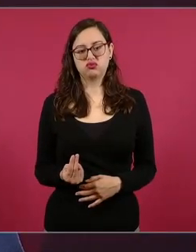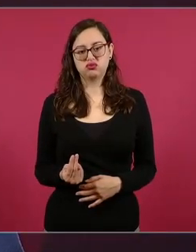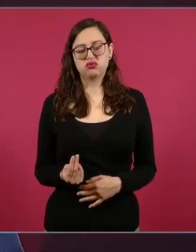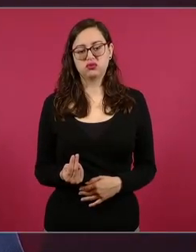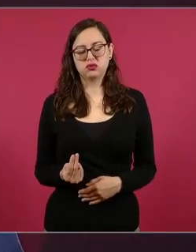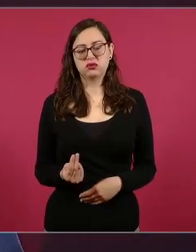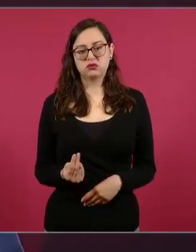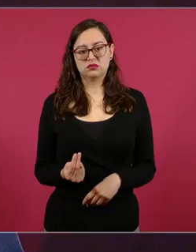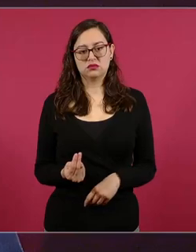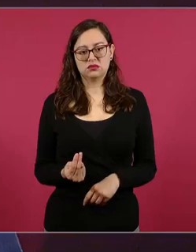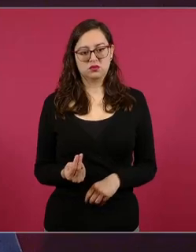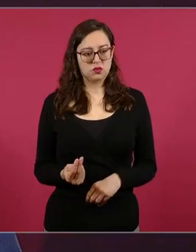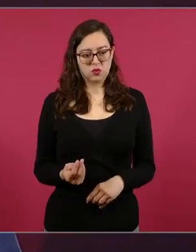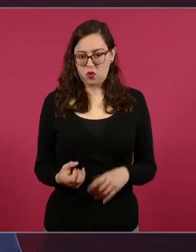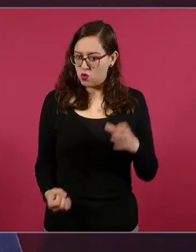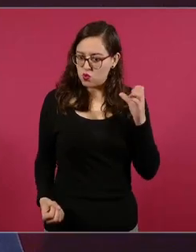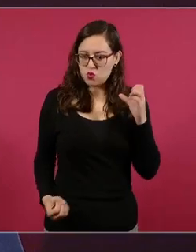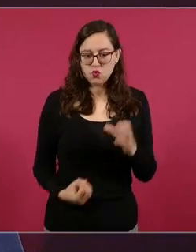una renovación